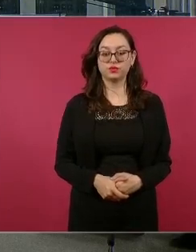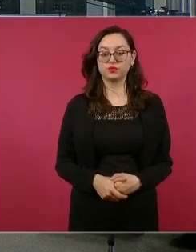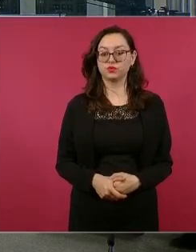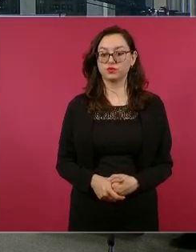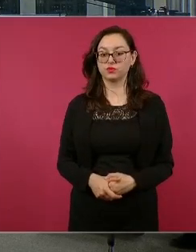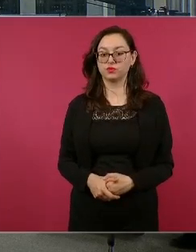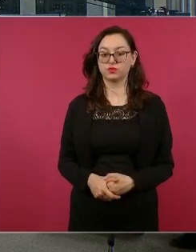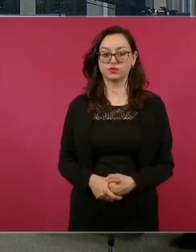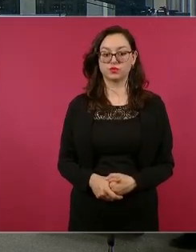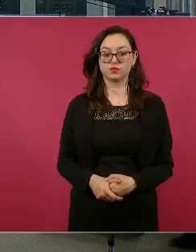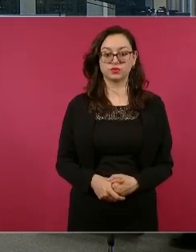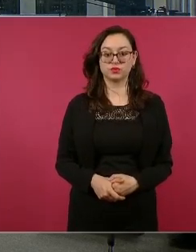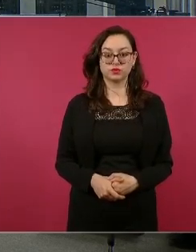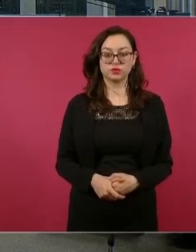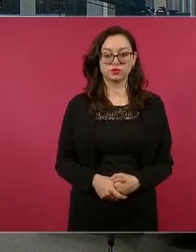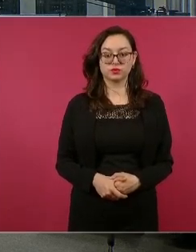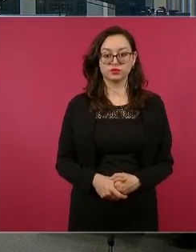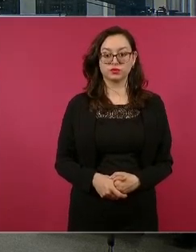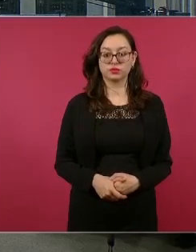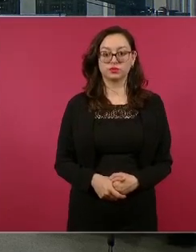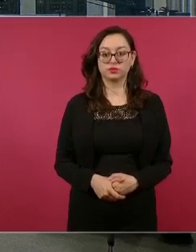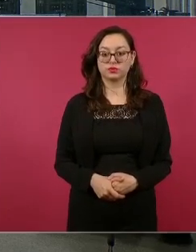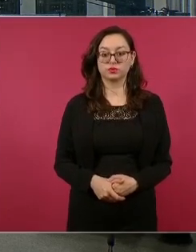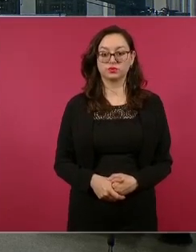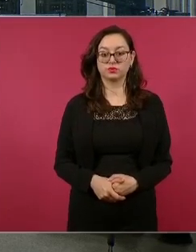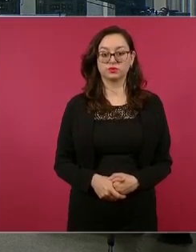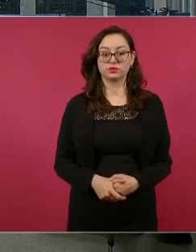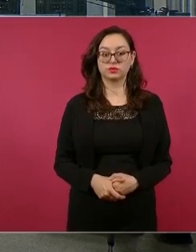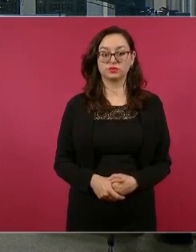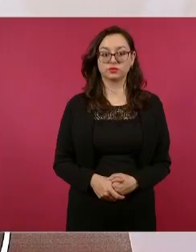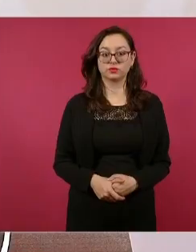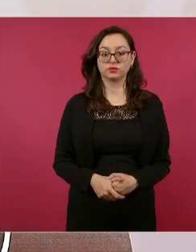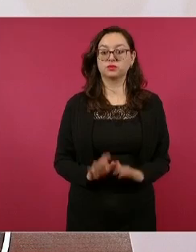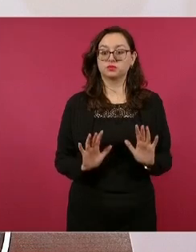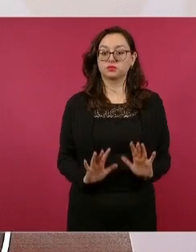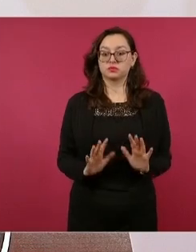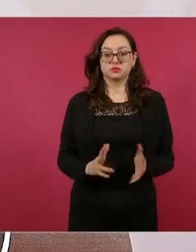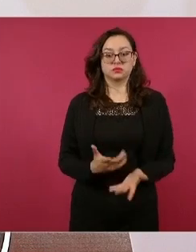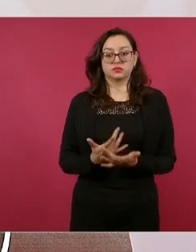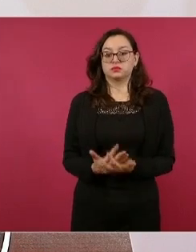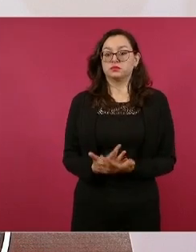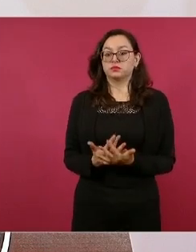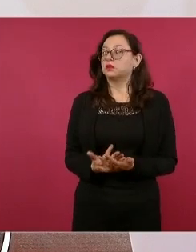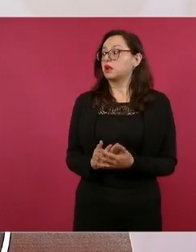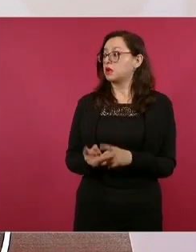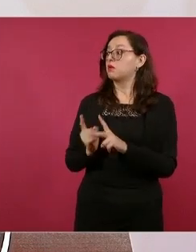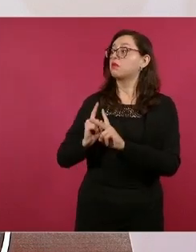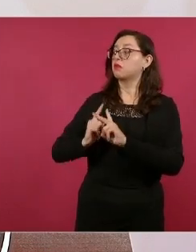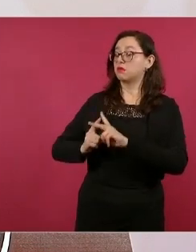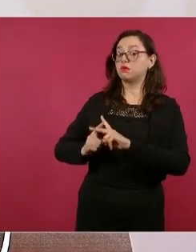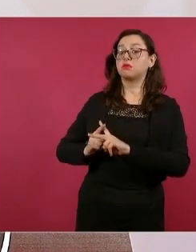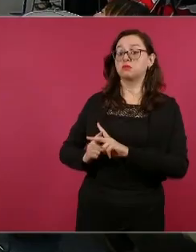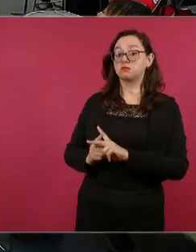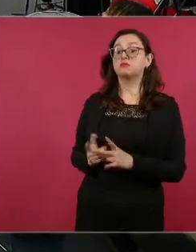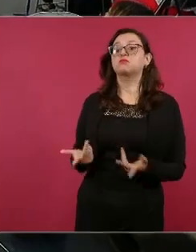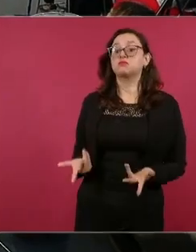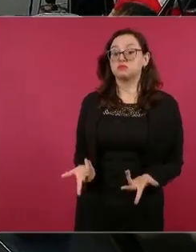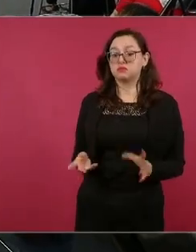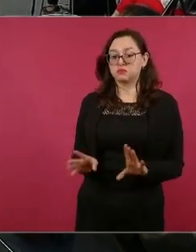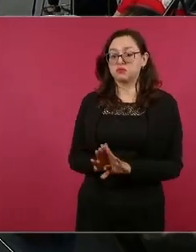Vamos a esperar nada más que terminen. ¿Cómo va el conteo? Pues ya la presidencia ya se